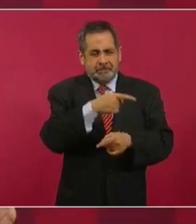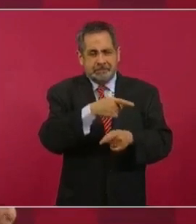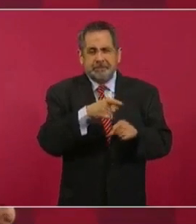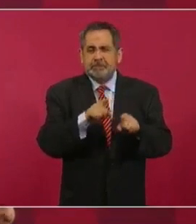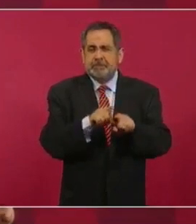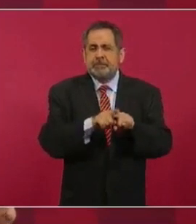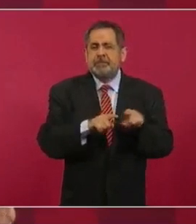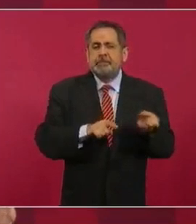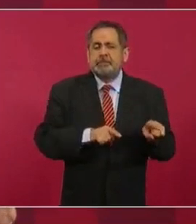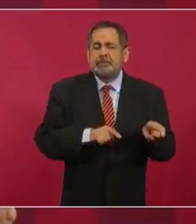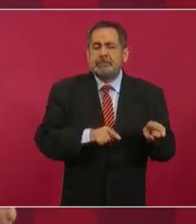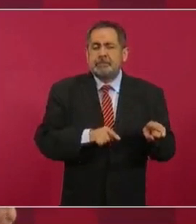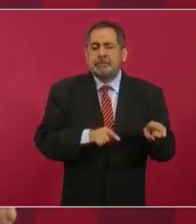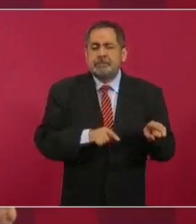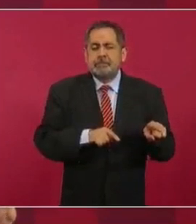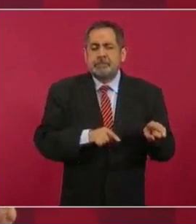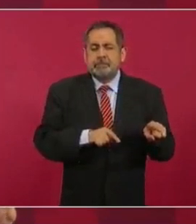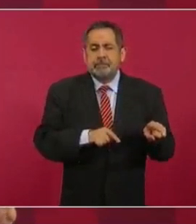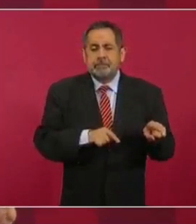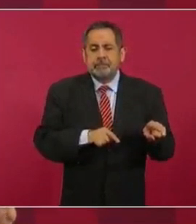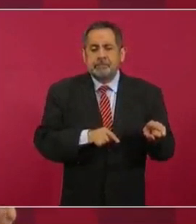de